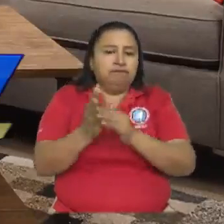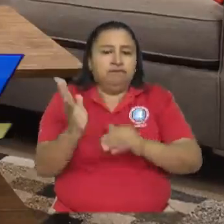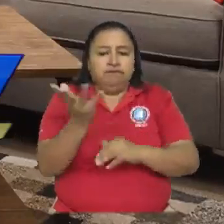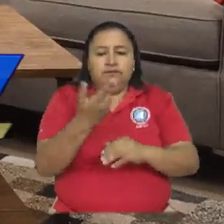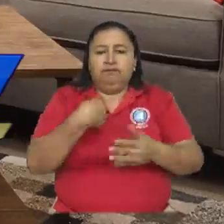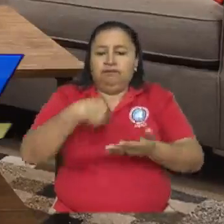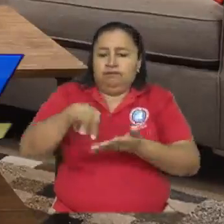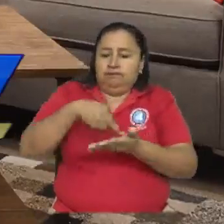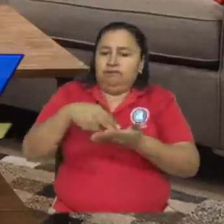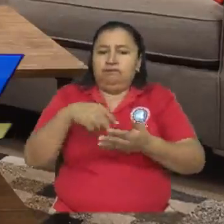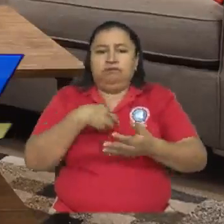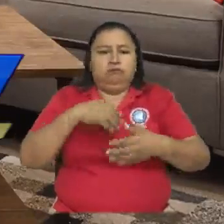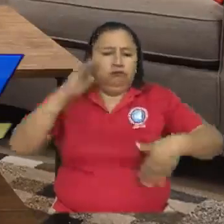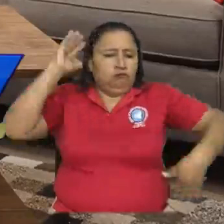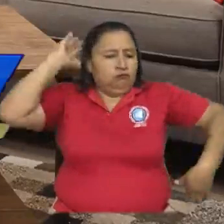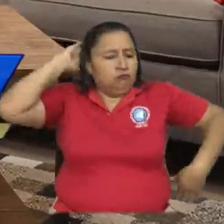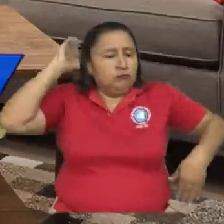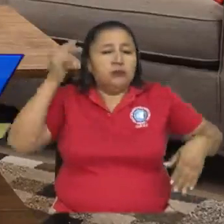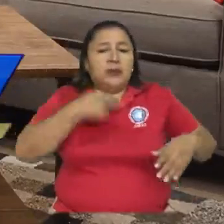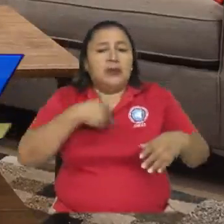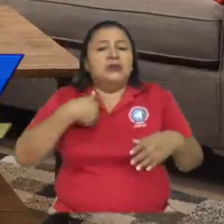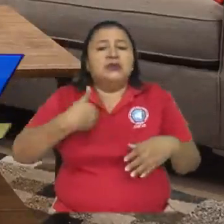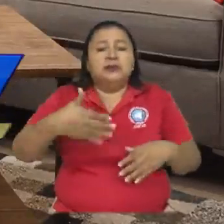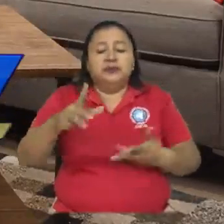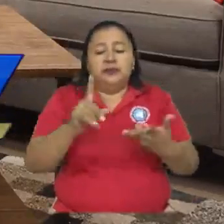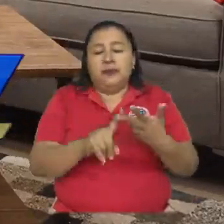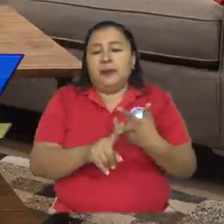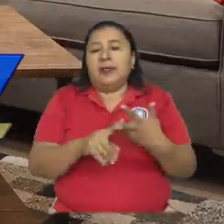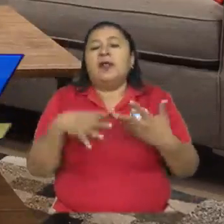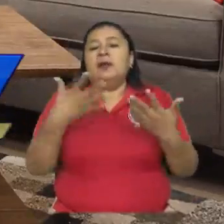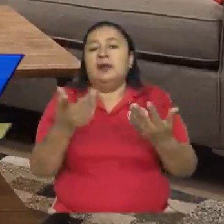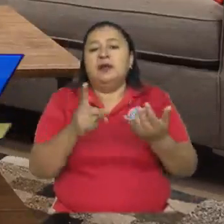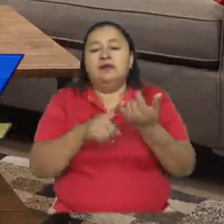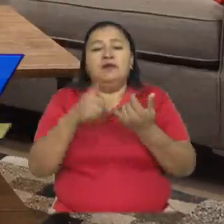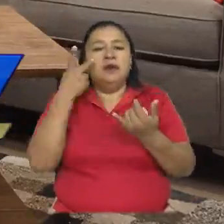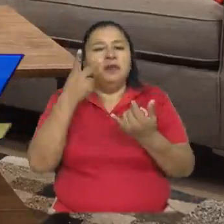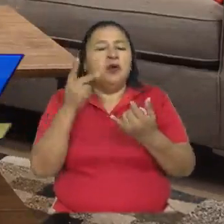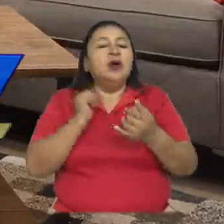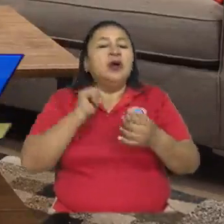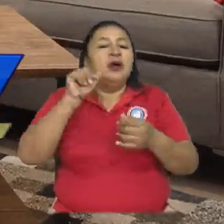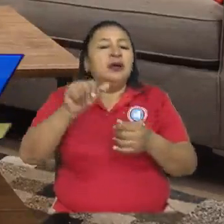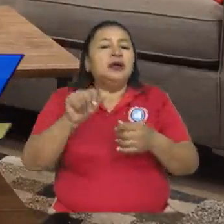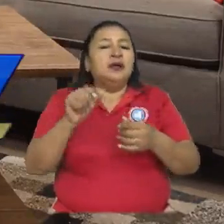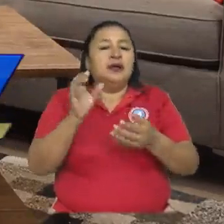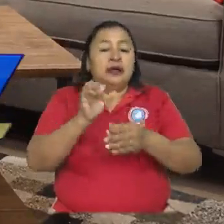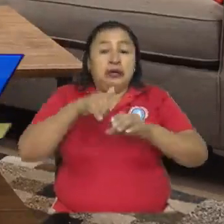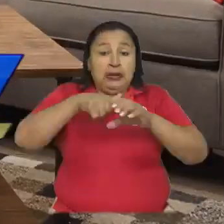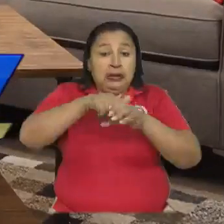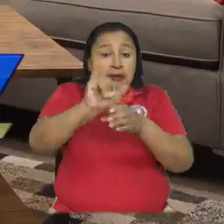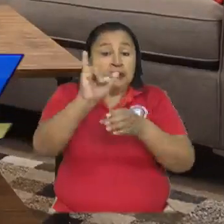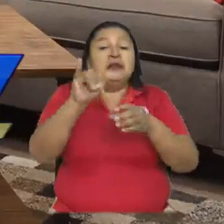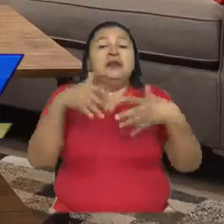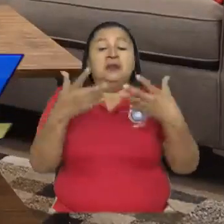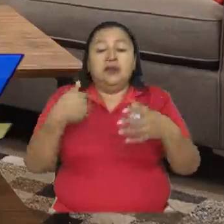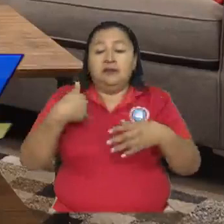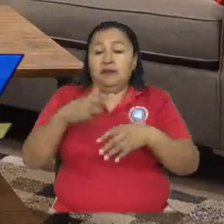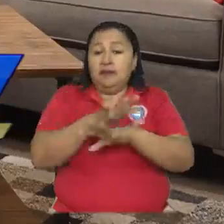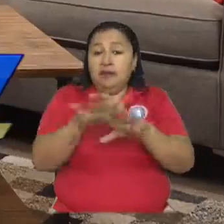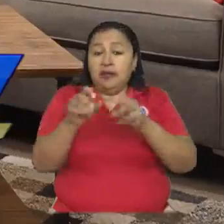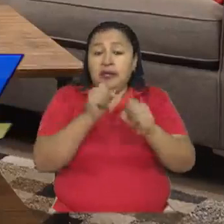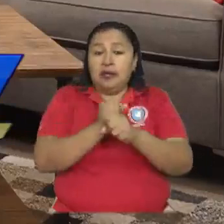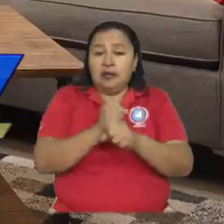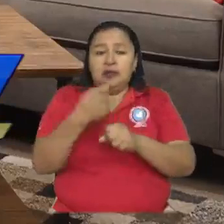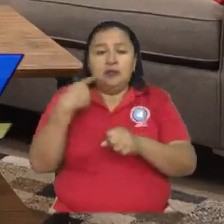son sus fiestas patronales, ¿verdad? Vimos también en el caso de Catarina y en esto de cierre de año, inicios de año, cómo